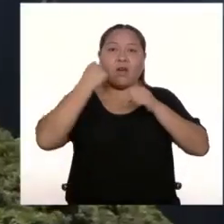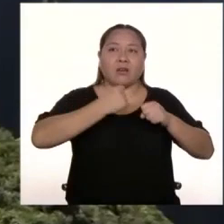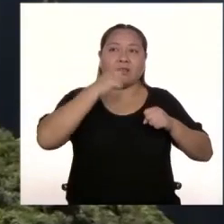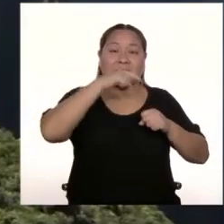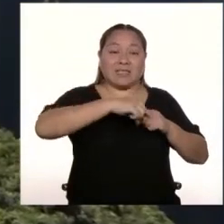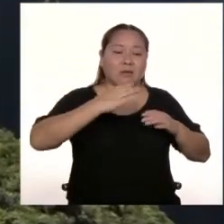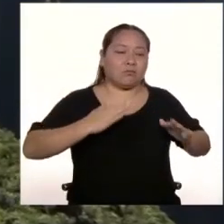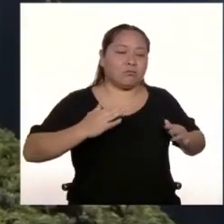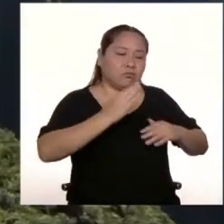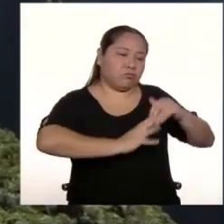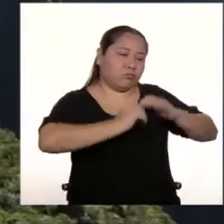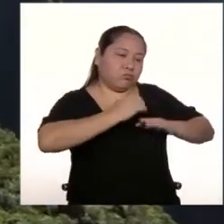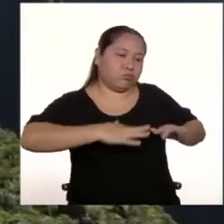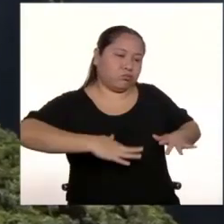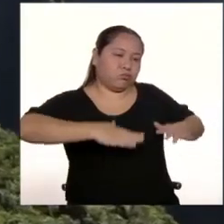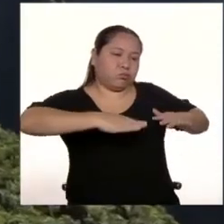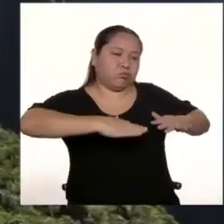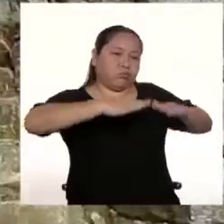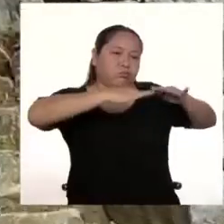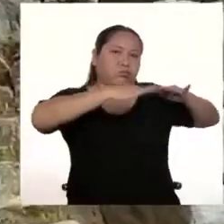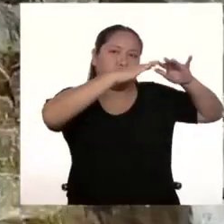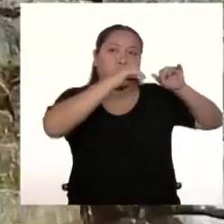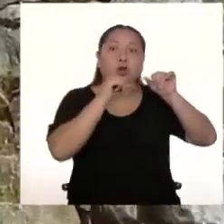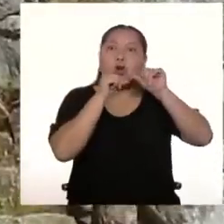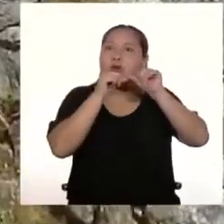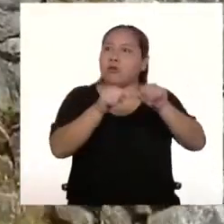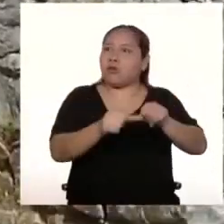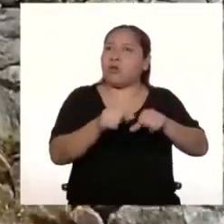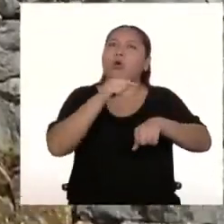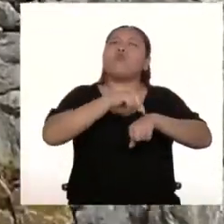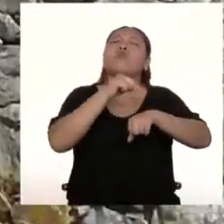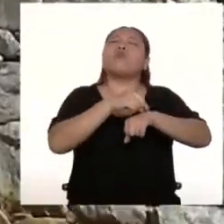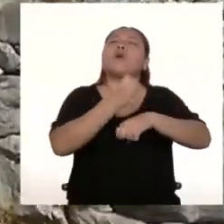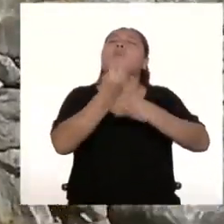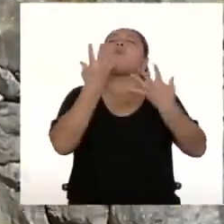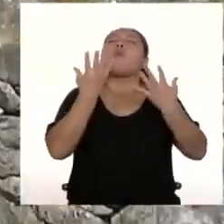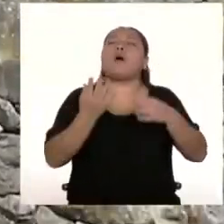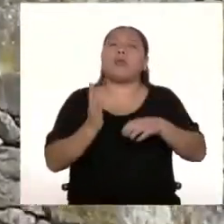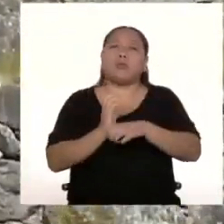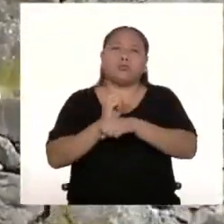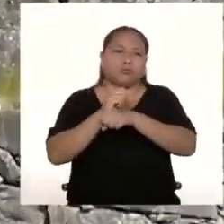Machu Picchu se impuso al desafío del tiempo.